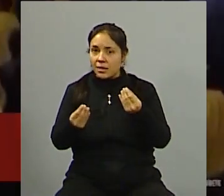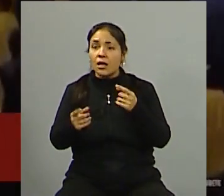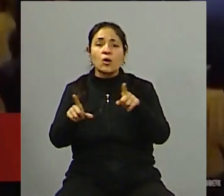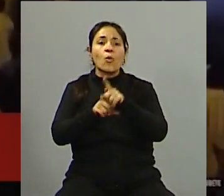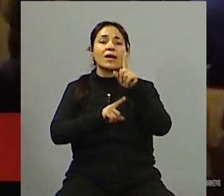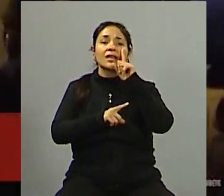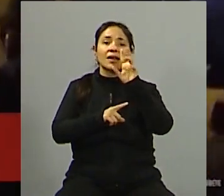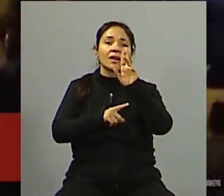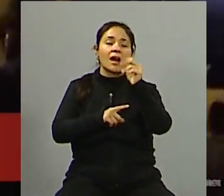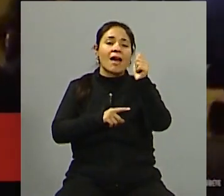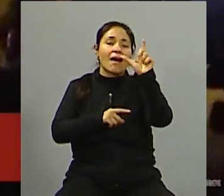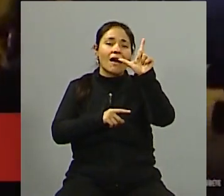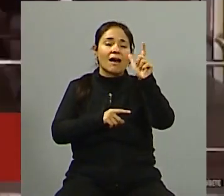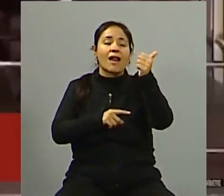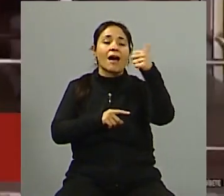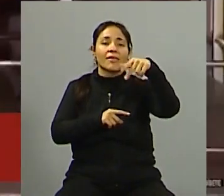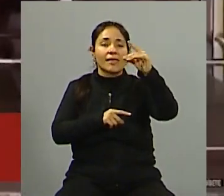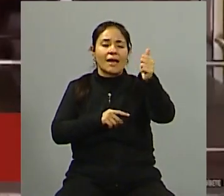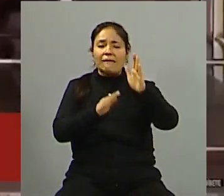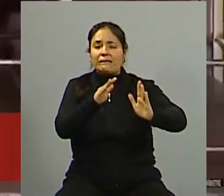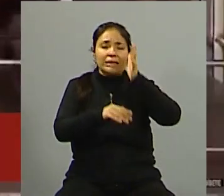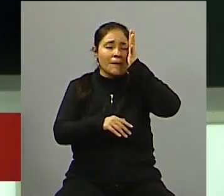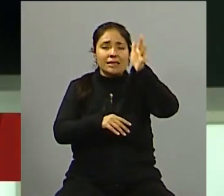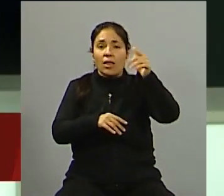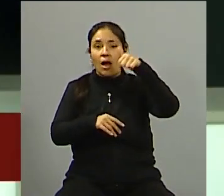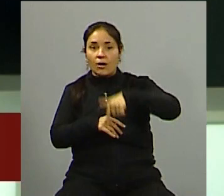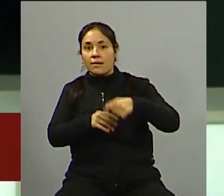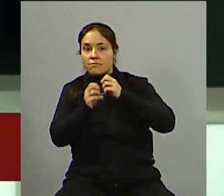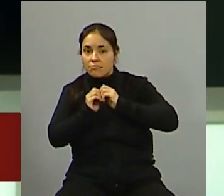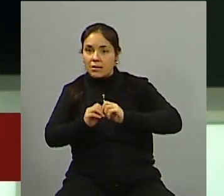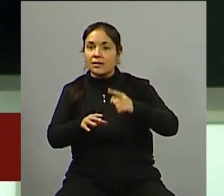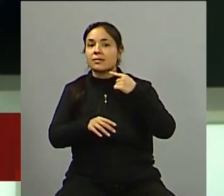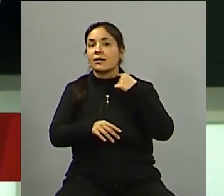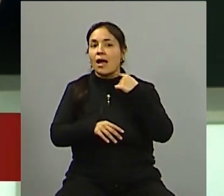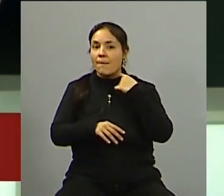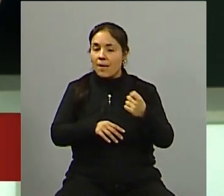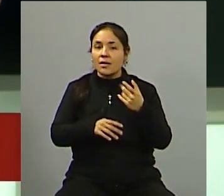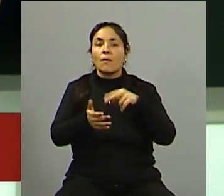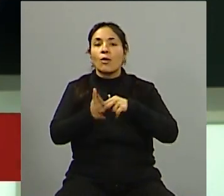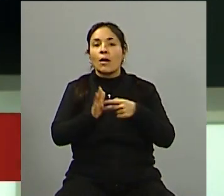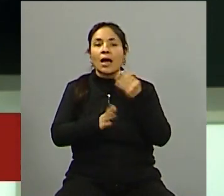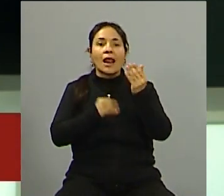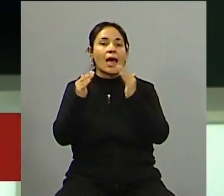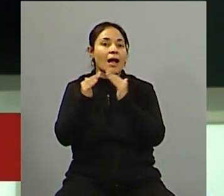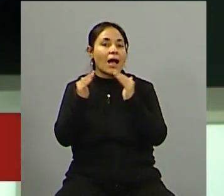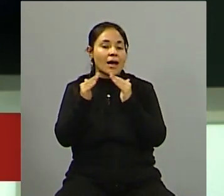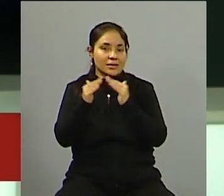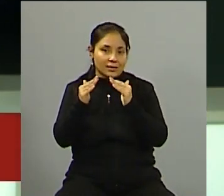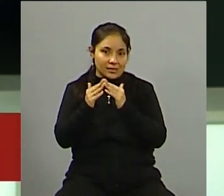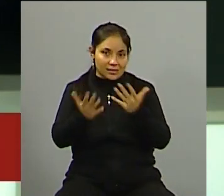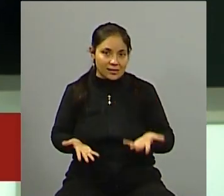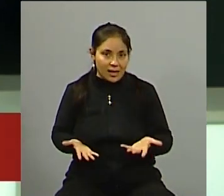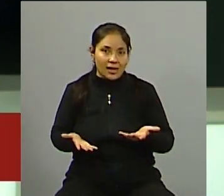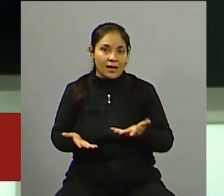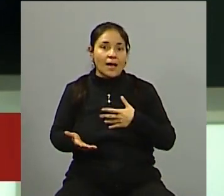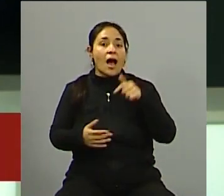Irlanda de manera extrema, pero empieza a notarse en España, que es el tema del problema de la vivienda. ¿Sí? Claro. Hoy día